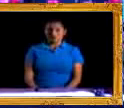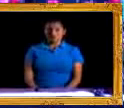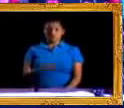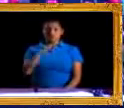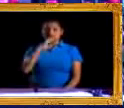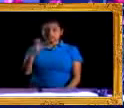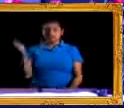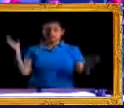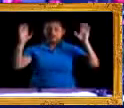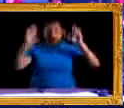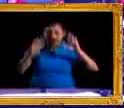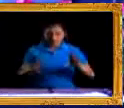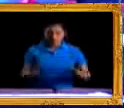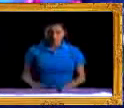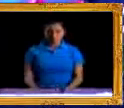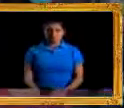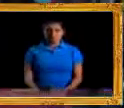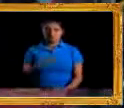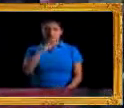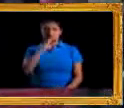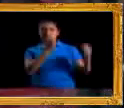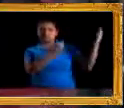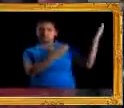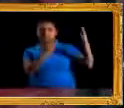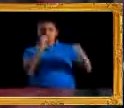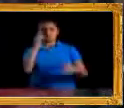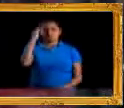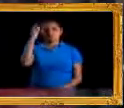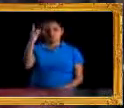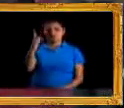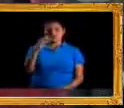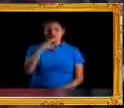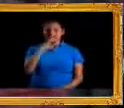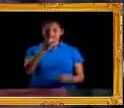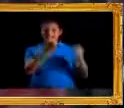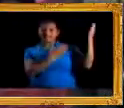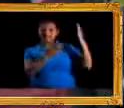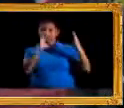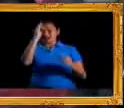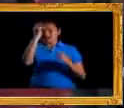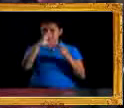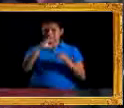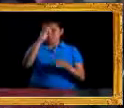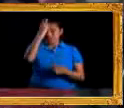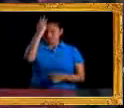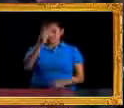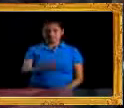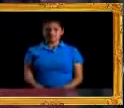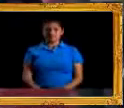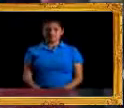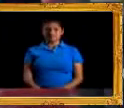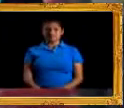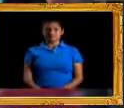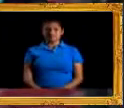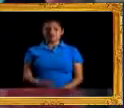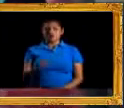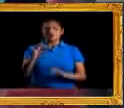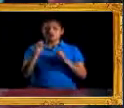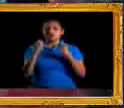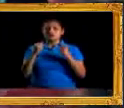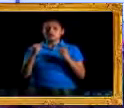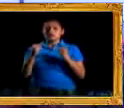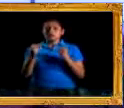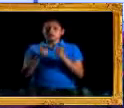es adorar, es servir al Señor, es servir al Rey de Reyes. Y lo hacemos por